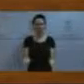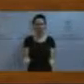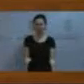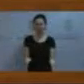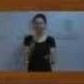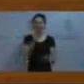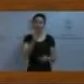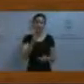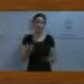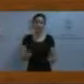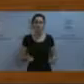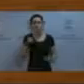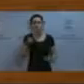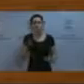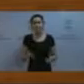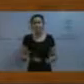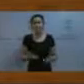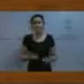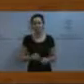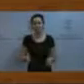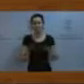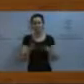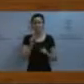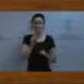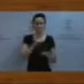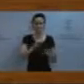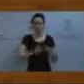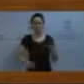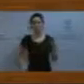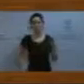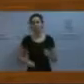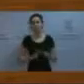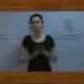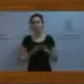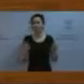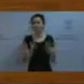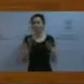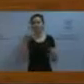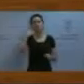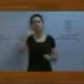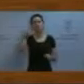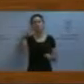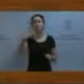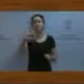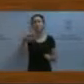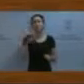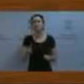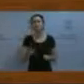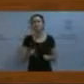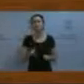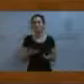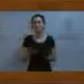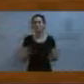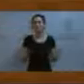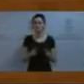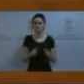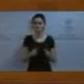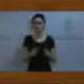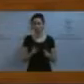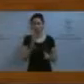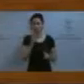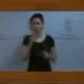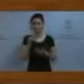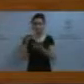advertirle? Repáselo usted. 2. Mire, el tema del famoso derecho comunitario. Oiga, si ustedes en 3 años,